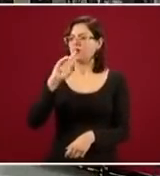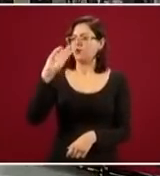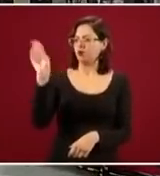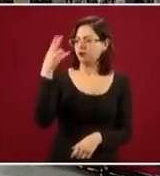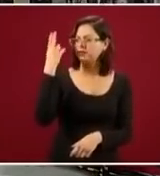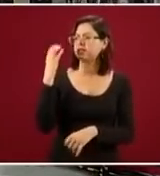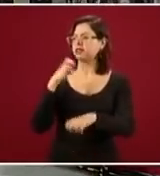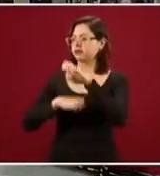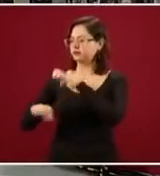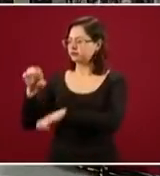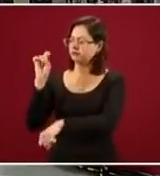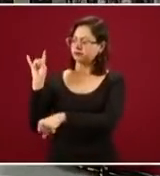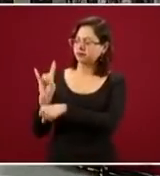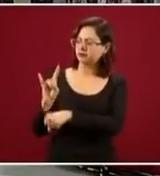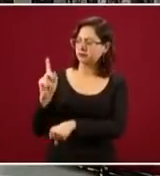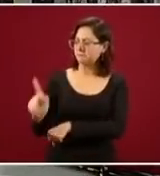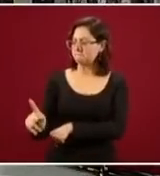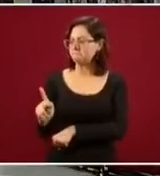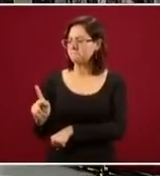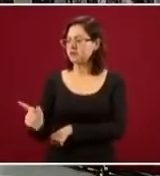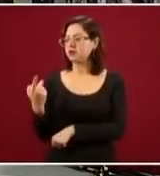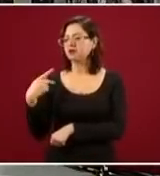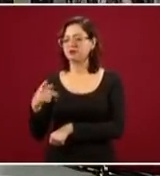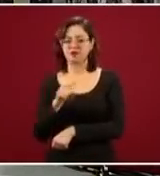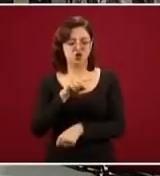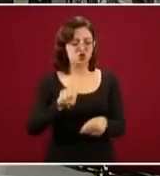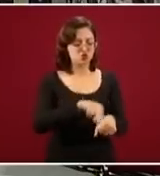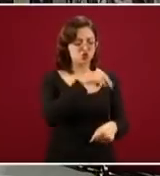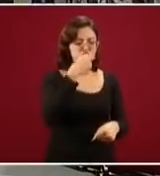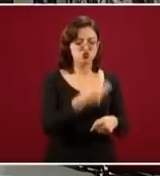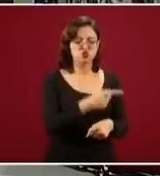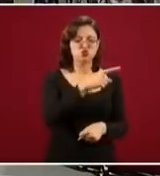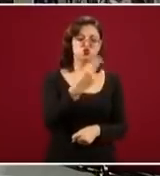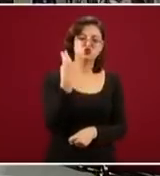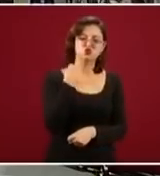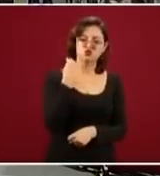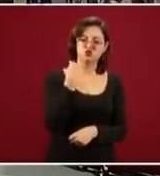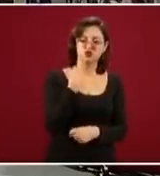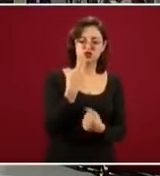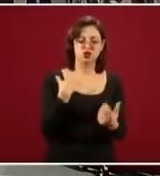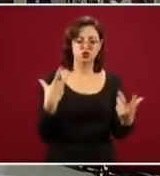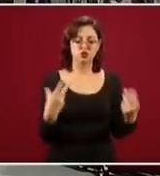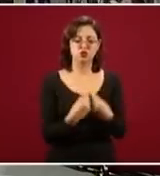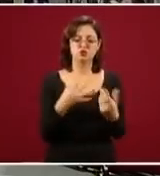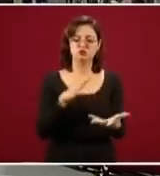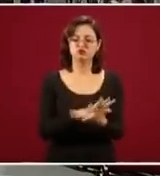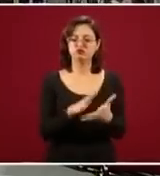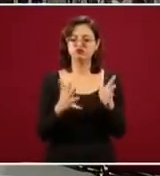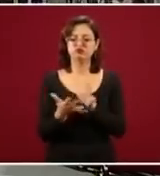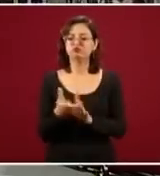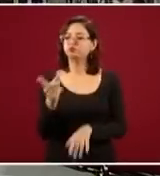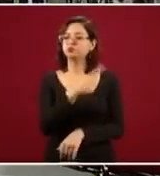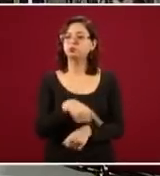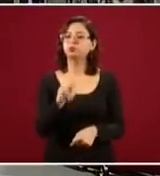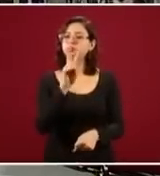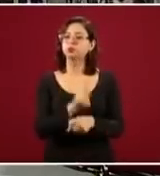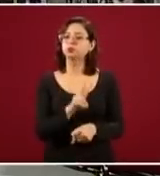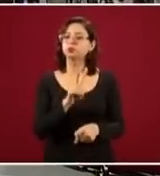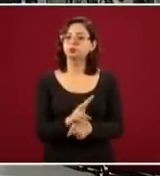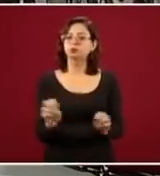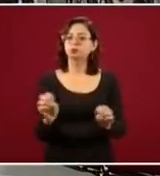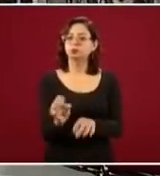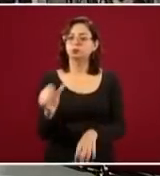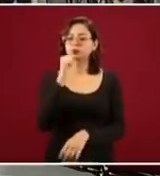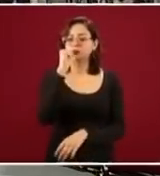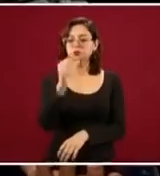empresas fantasmas, pero creo que esta parte de notarios, ¿no?, donde están coludidos y prácticamente pues ellos se dan